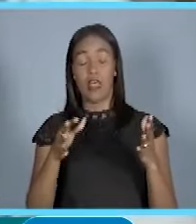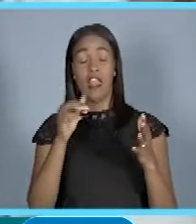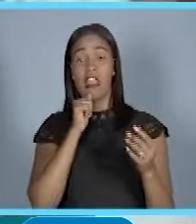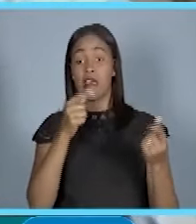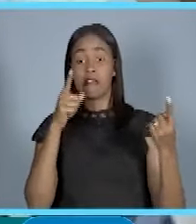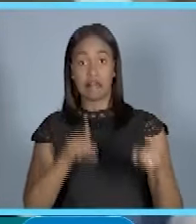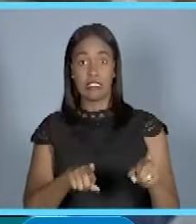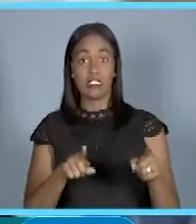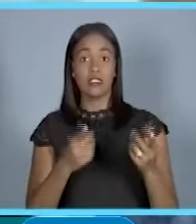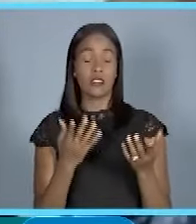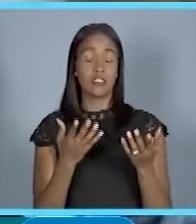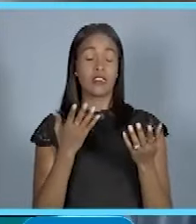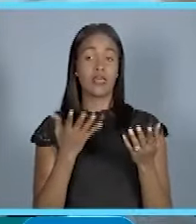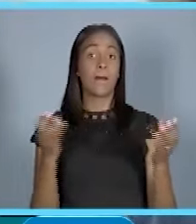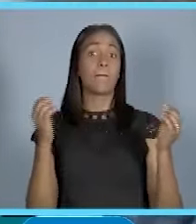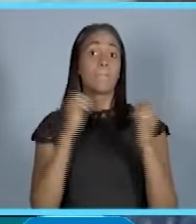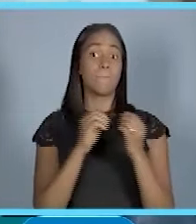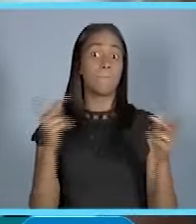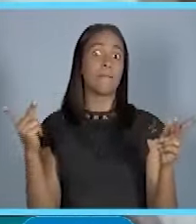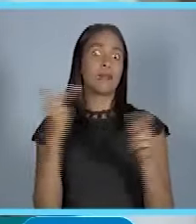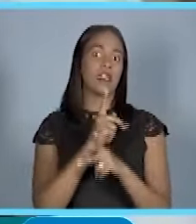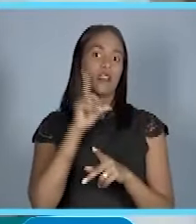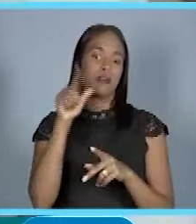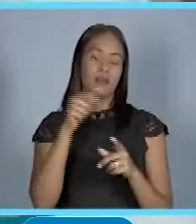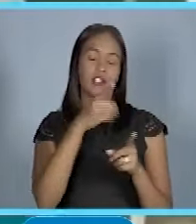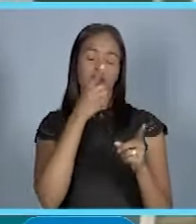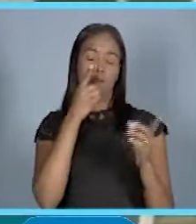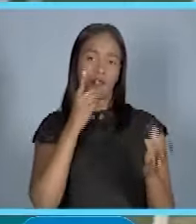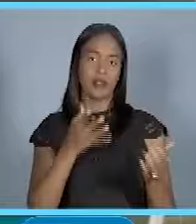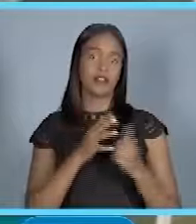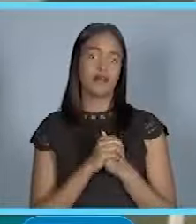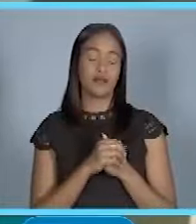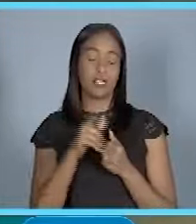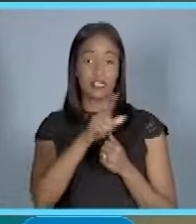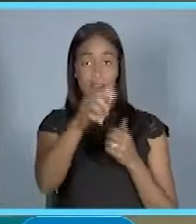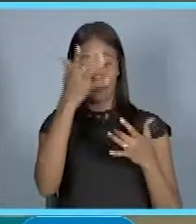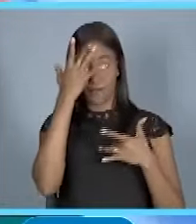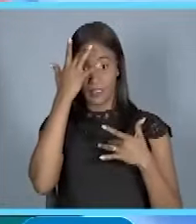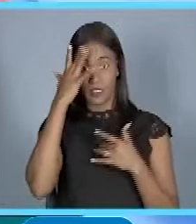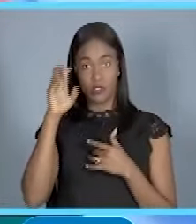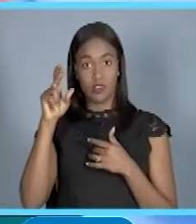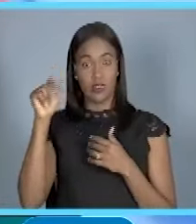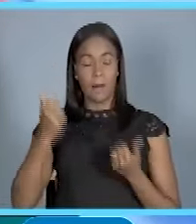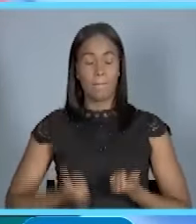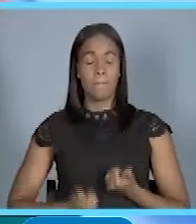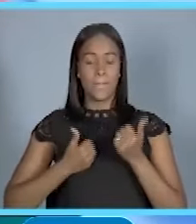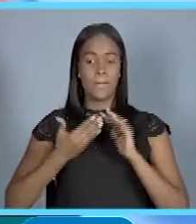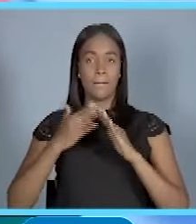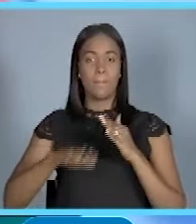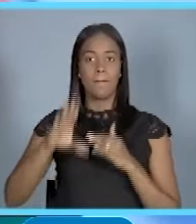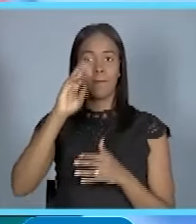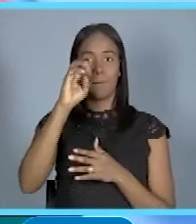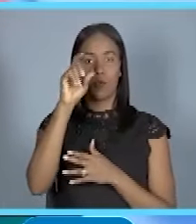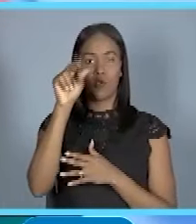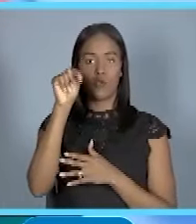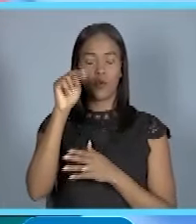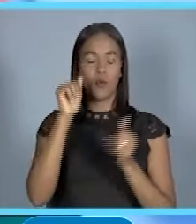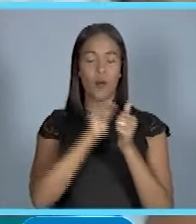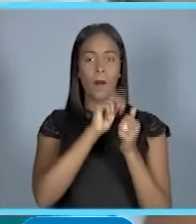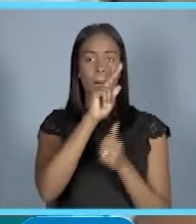afecten un gran margen, un gran porcentaje dominicano. Los afectados de cólera viven en las comunidades de Mogollón y Pueblo